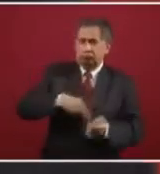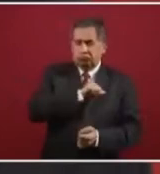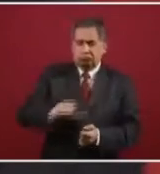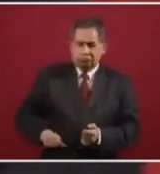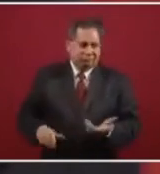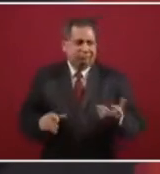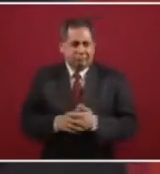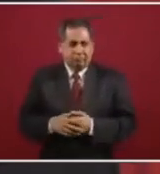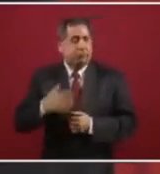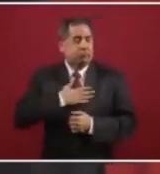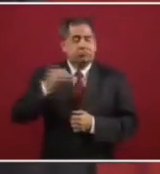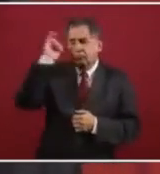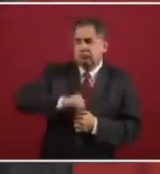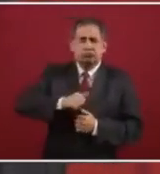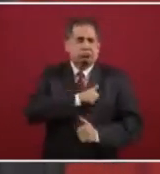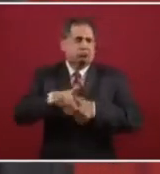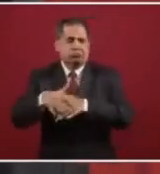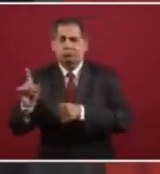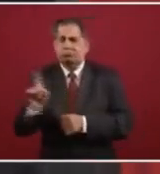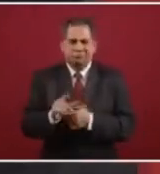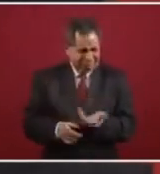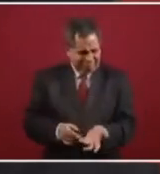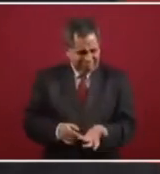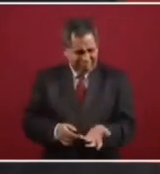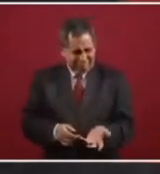Y jefe del ejército invasor.